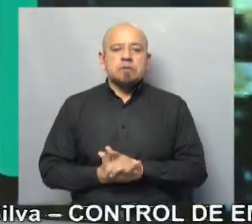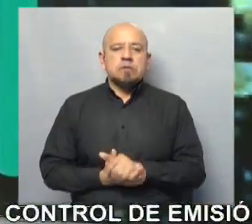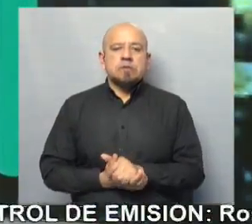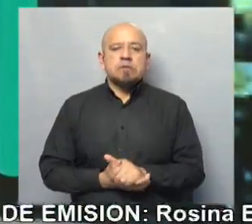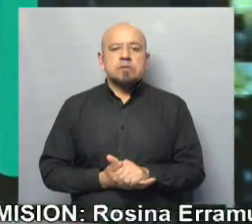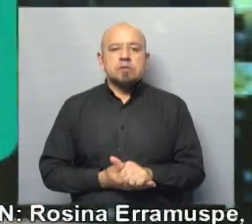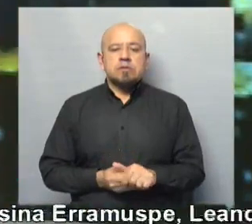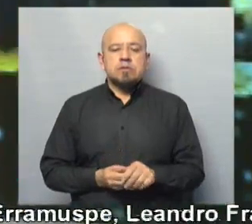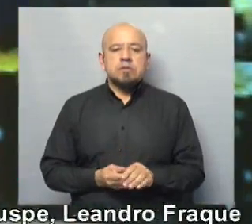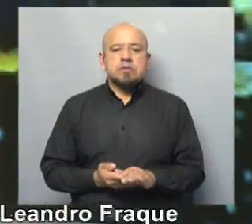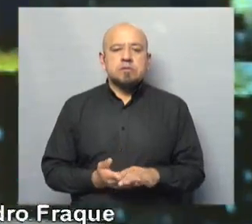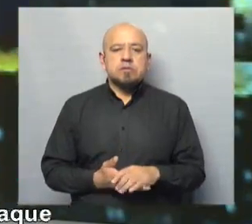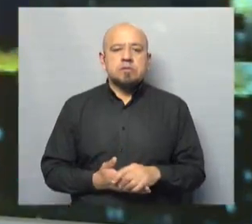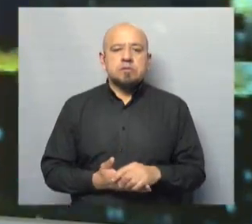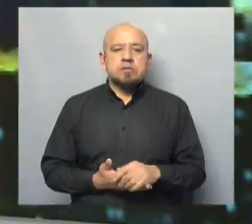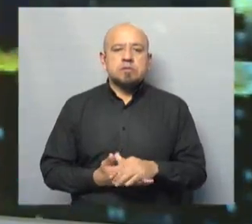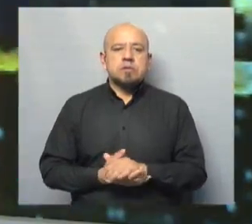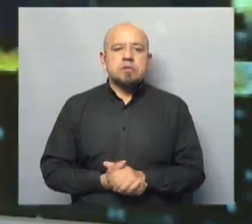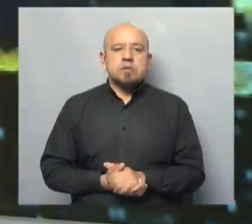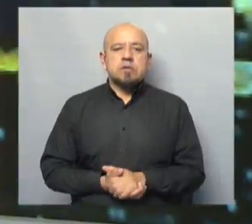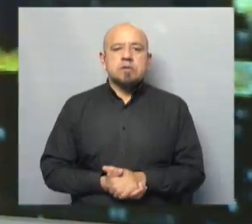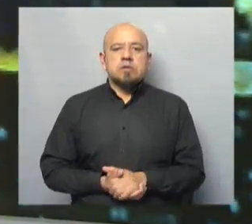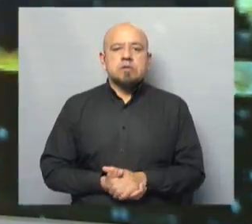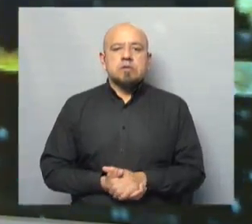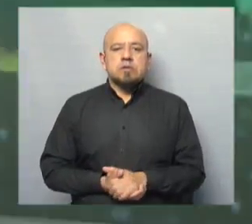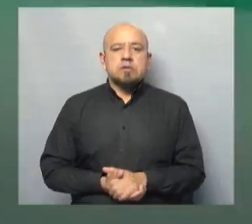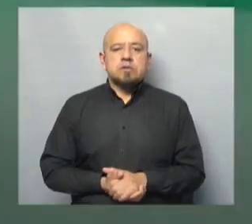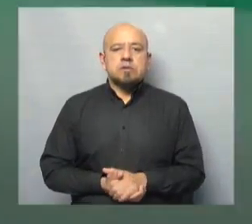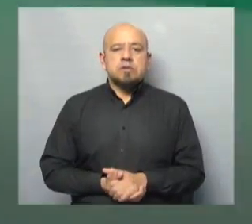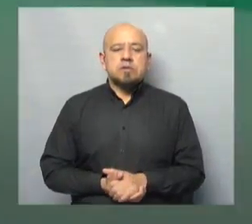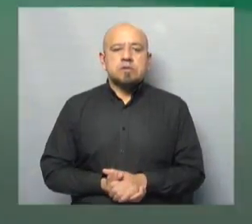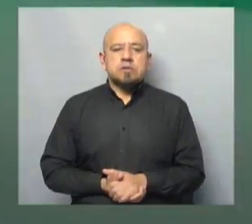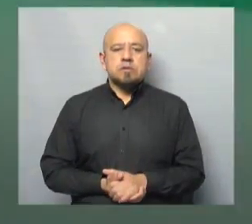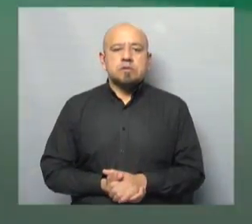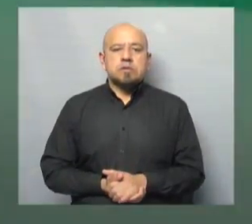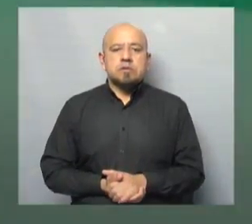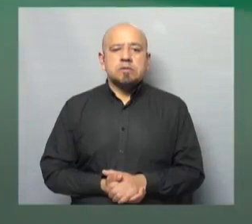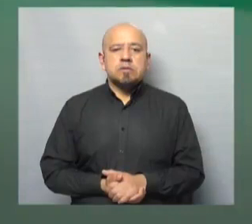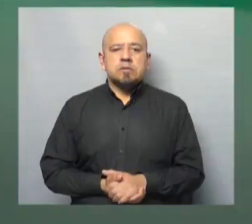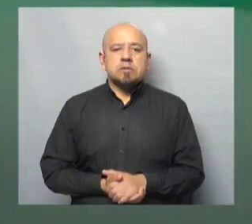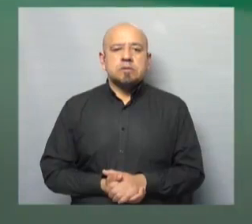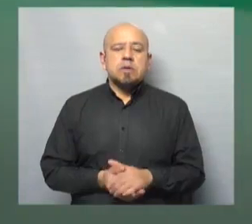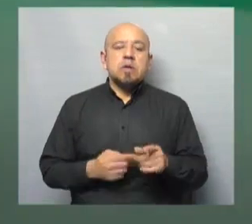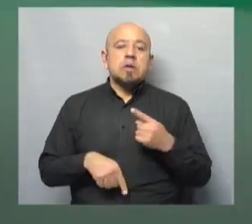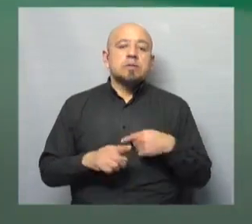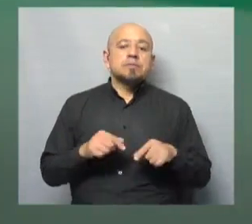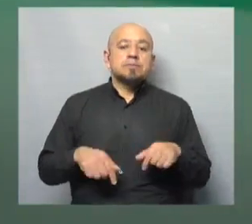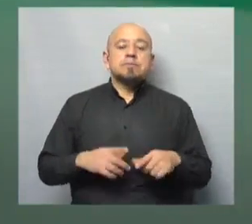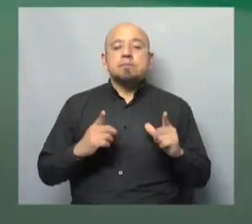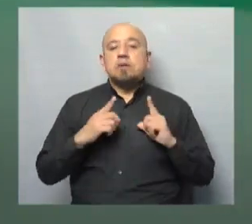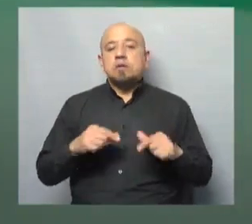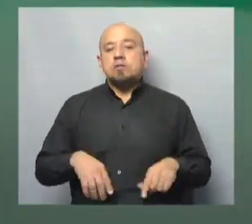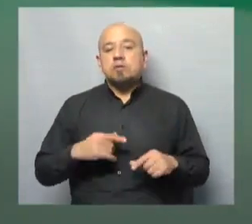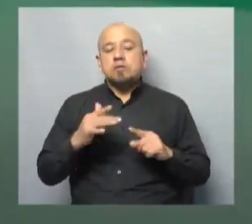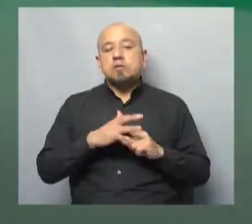de 14 y eso sí no lluvias no se prevén precipitaciones para el comienzo del fin de semana en montevideo y cercanías estamos esperando